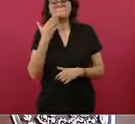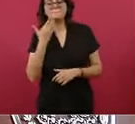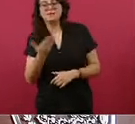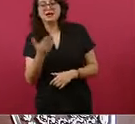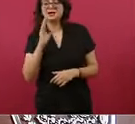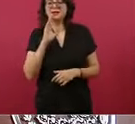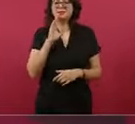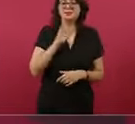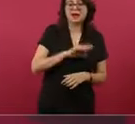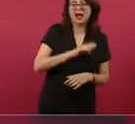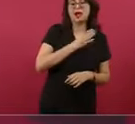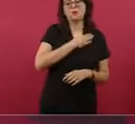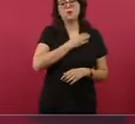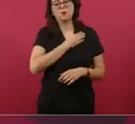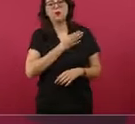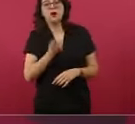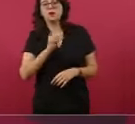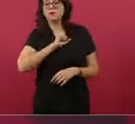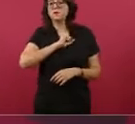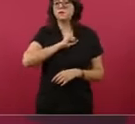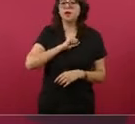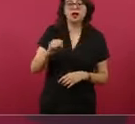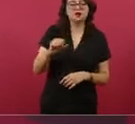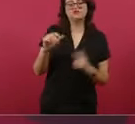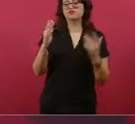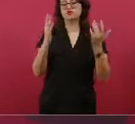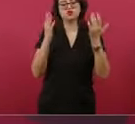no es de buenos y malos,